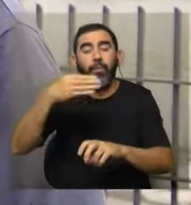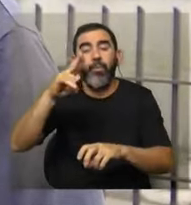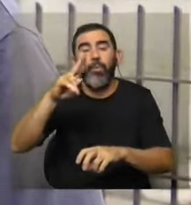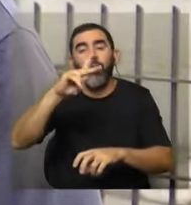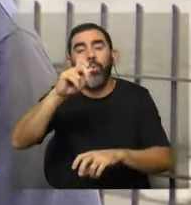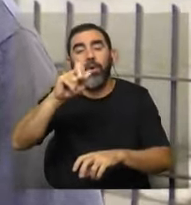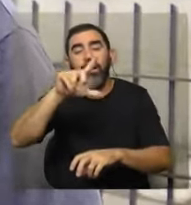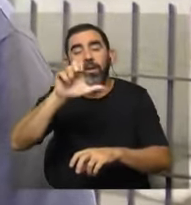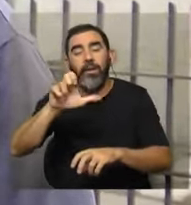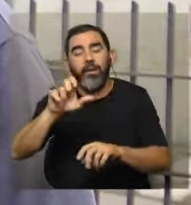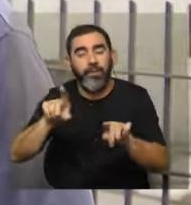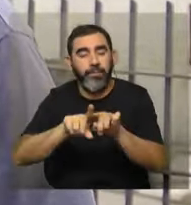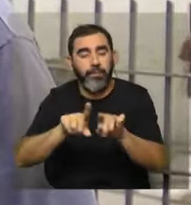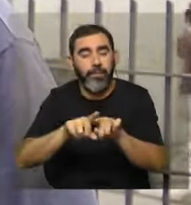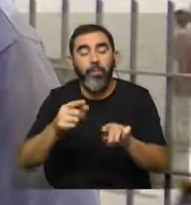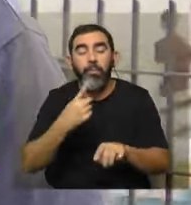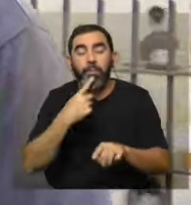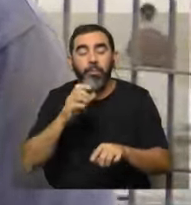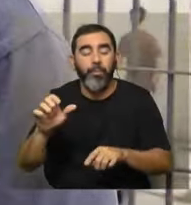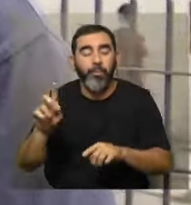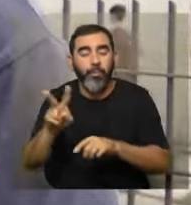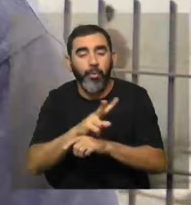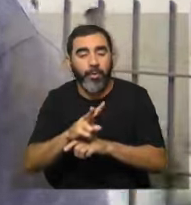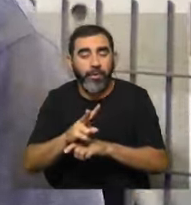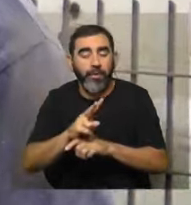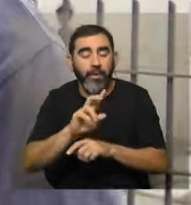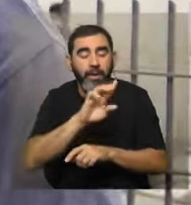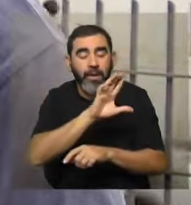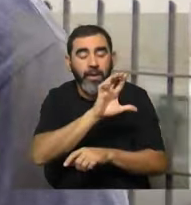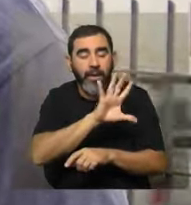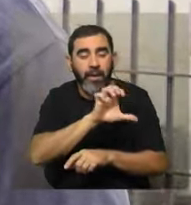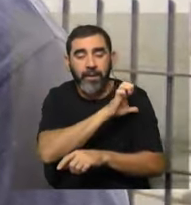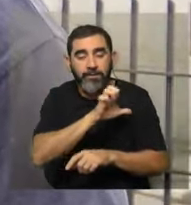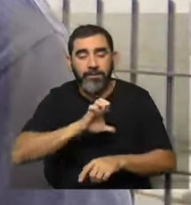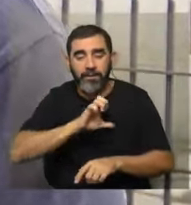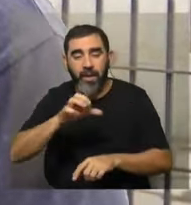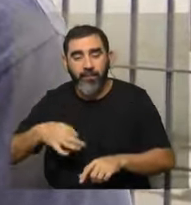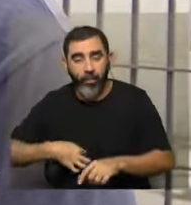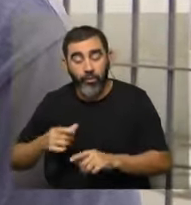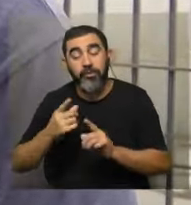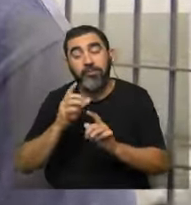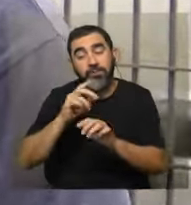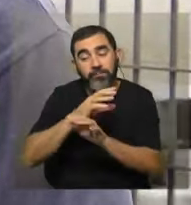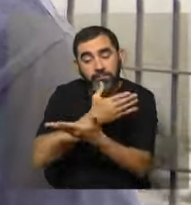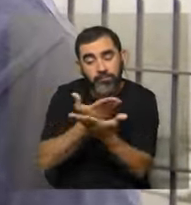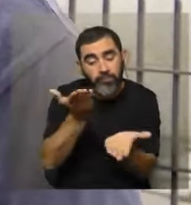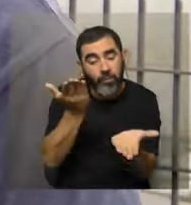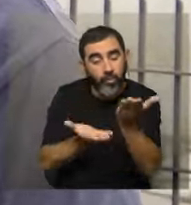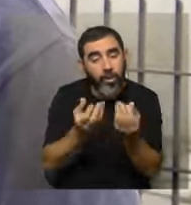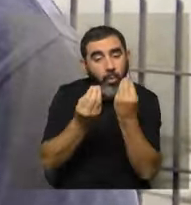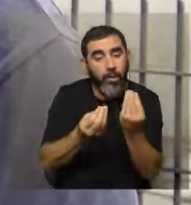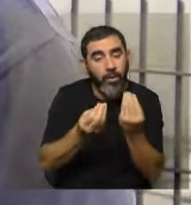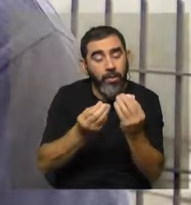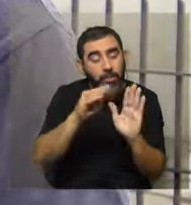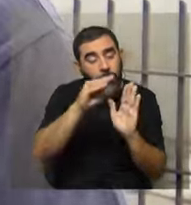la bukela de la política de seguridad y después de eso tenemos que sentarnos alrededor de una mesa y bueno poner negro sobre blanco y ver cuáles son